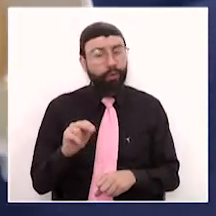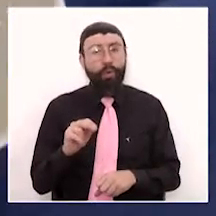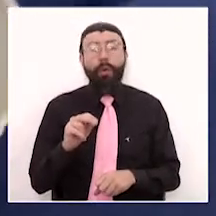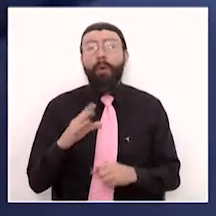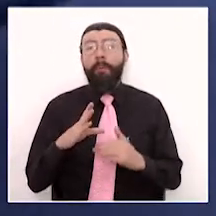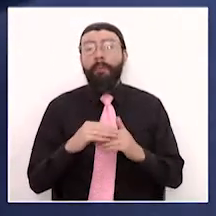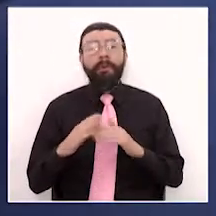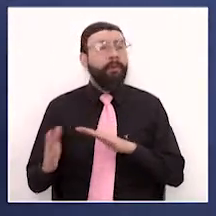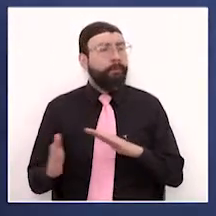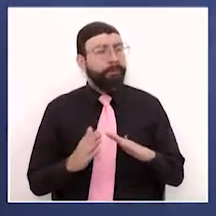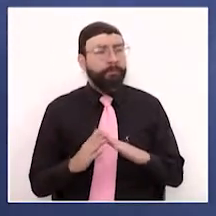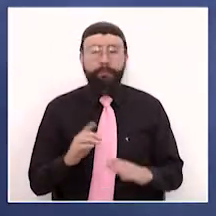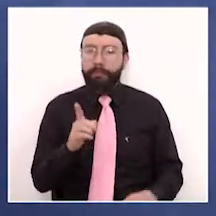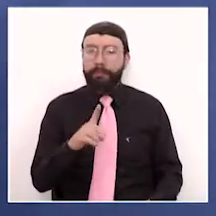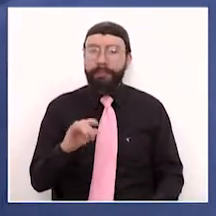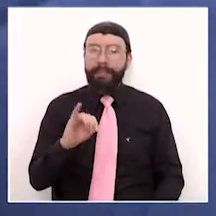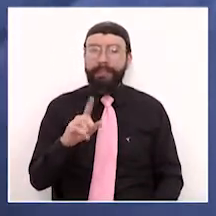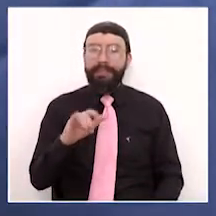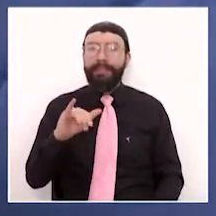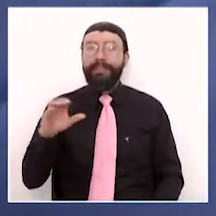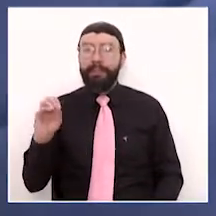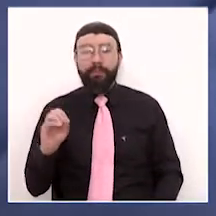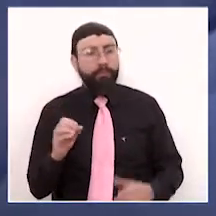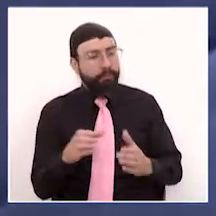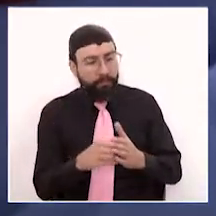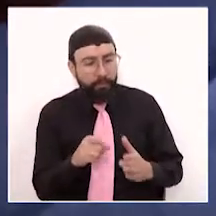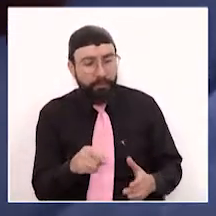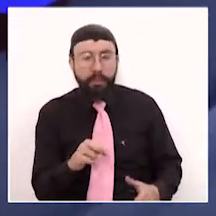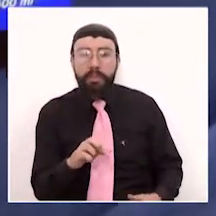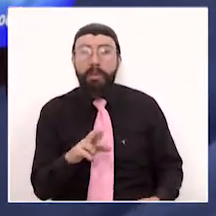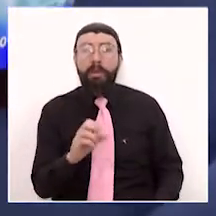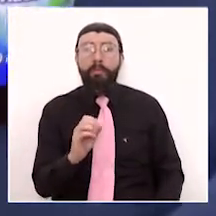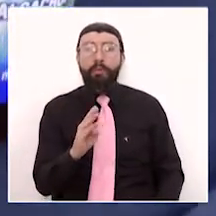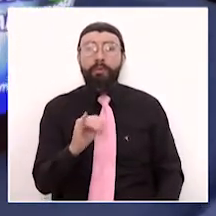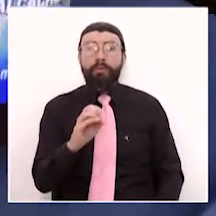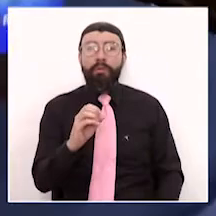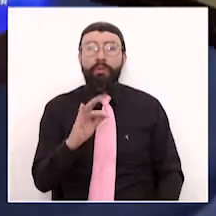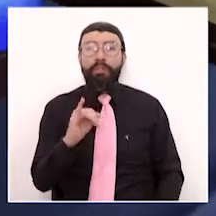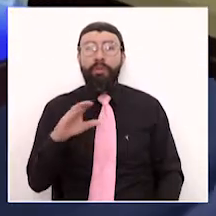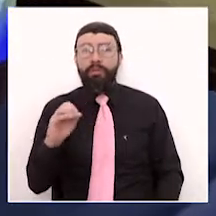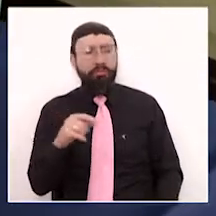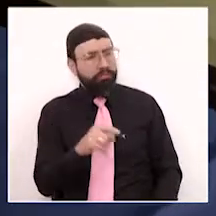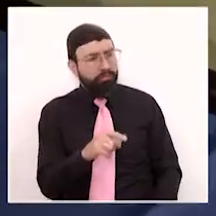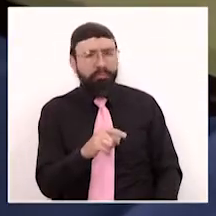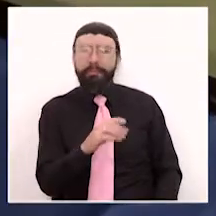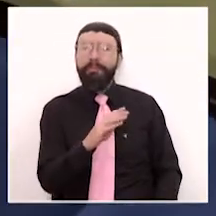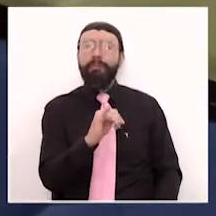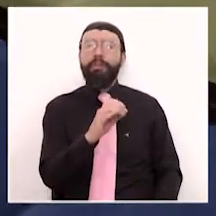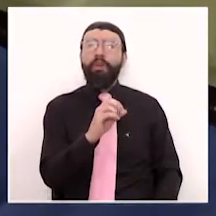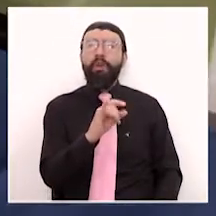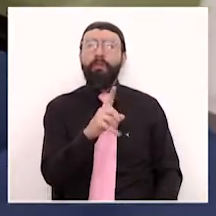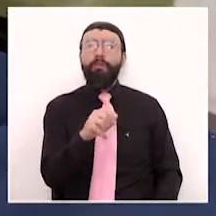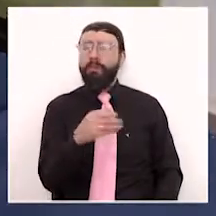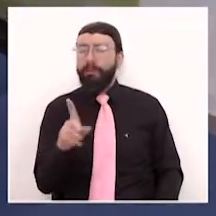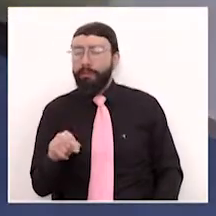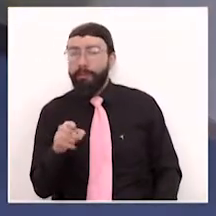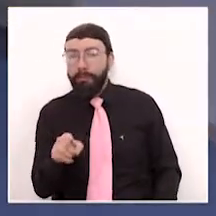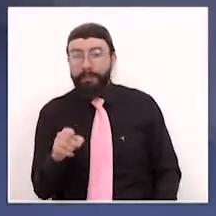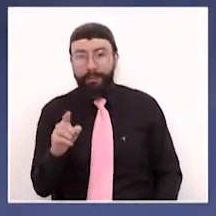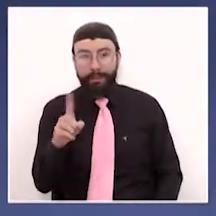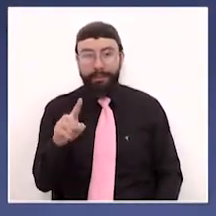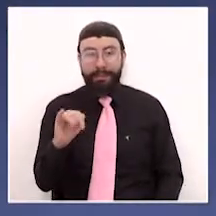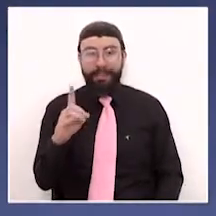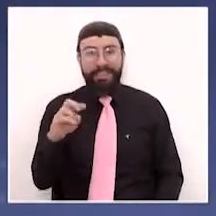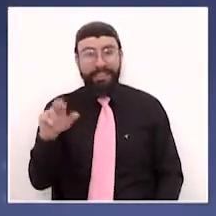el psyllium y finalmente los probióticos, en este caso BioPlus, y el vinagre de sidra, manzana y